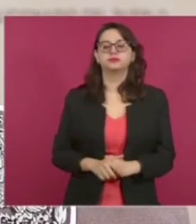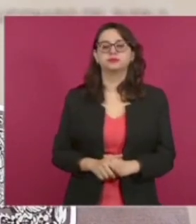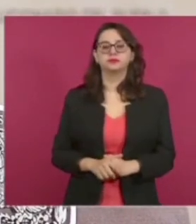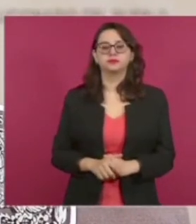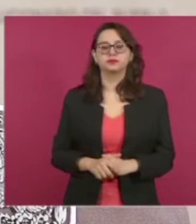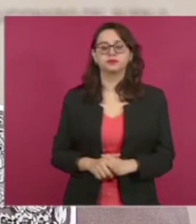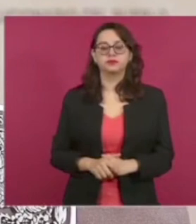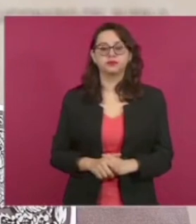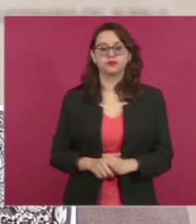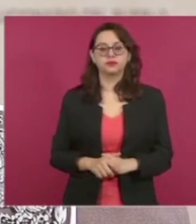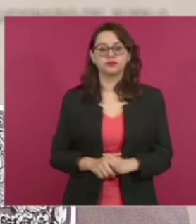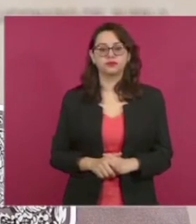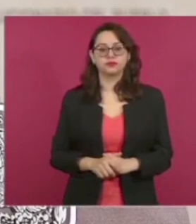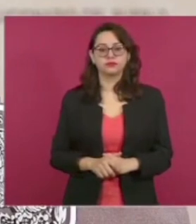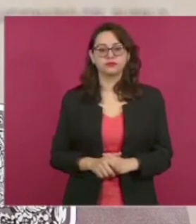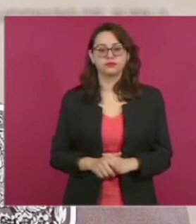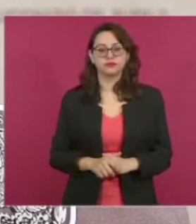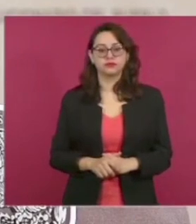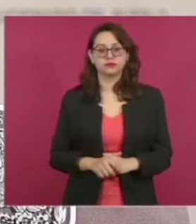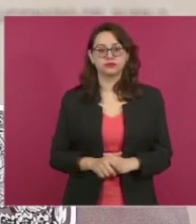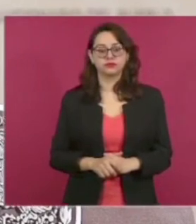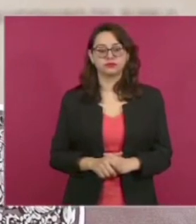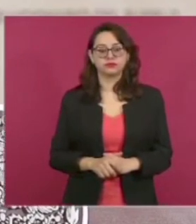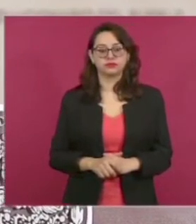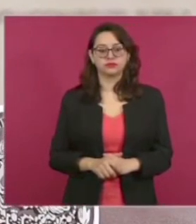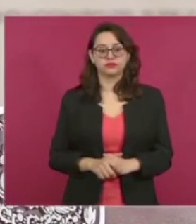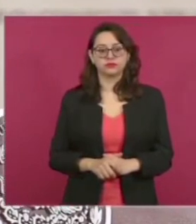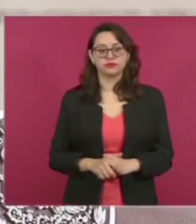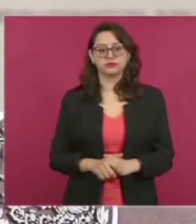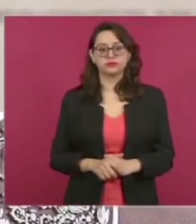Si eres conservador